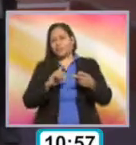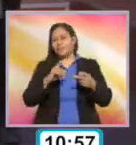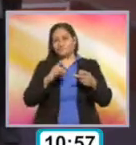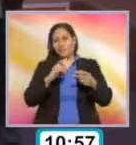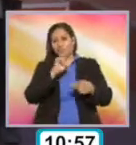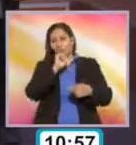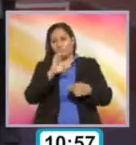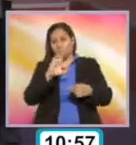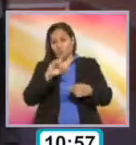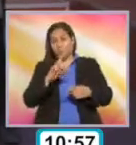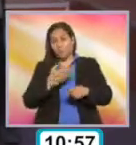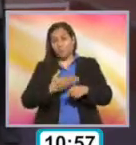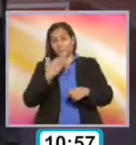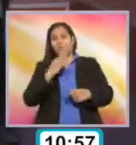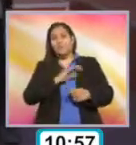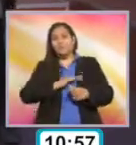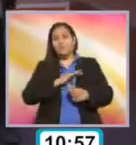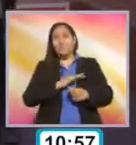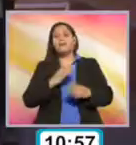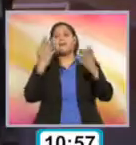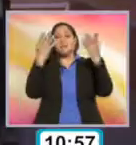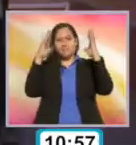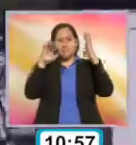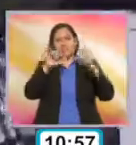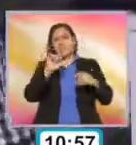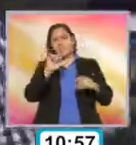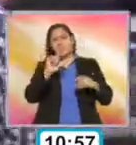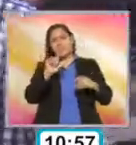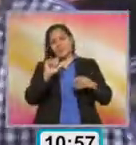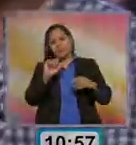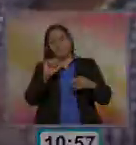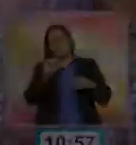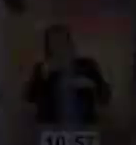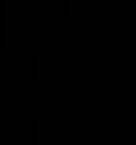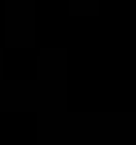muy bueno el disco, muy bien, Exacto. muchachos. Gracias. Felicidades. El aplauso para Lyle que estuvo con Yeah. nosotros Yeah. en tu ciudad.